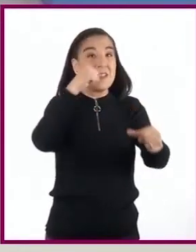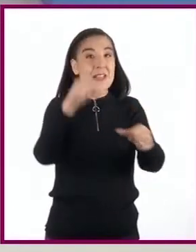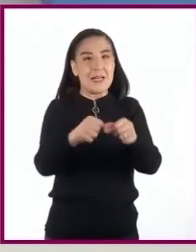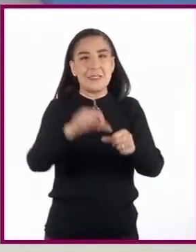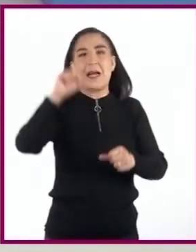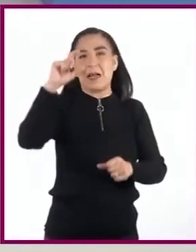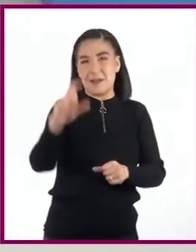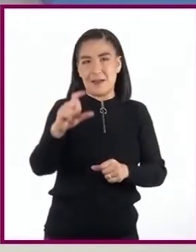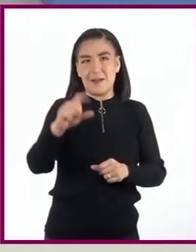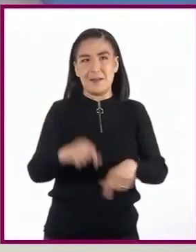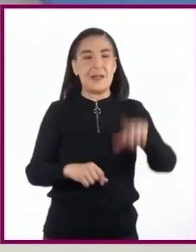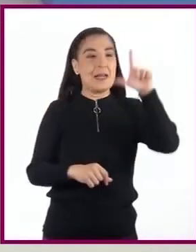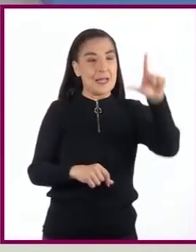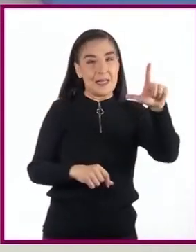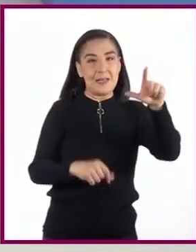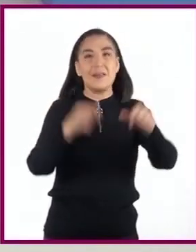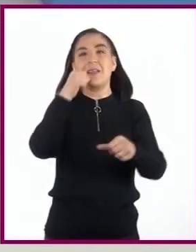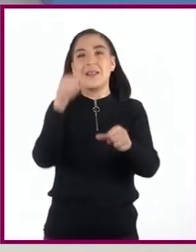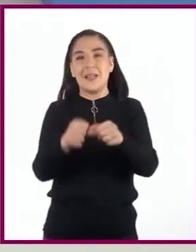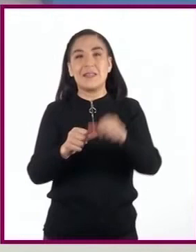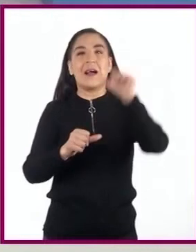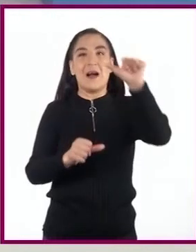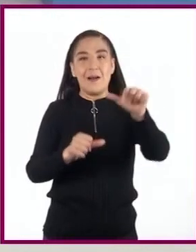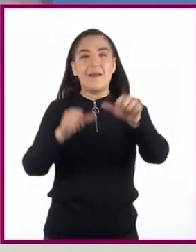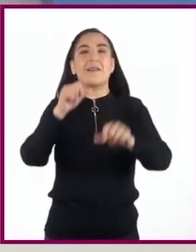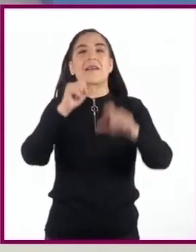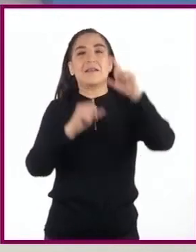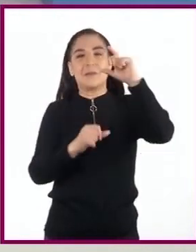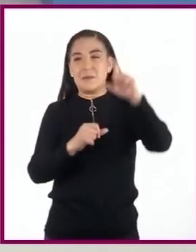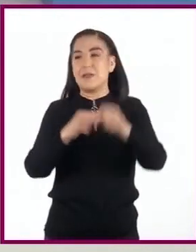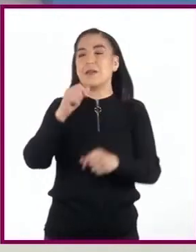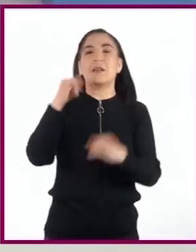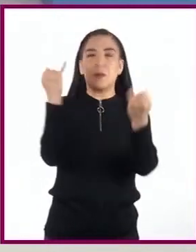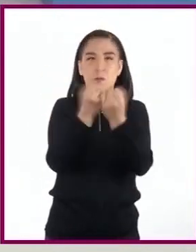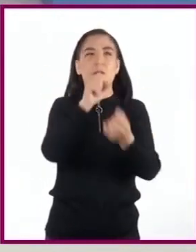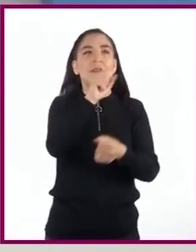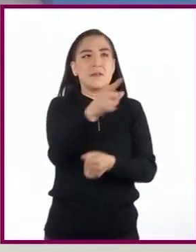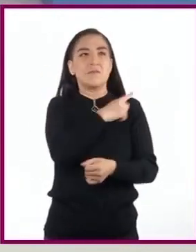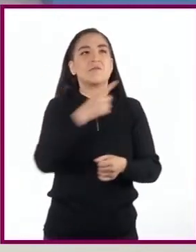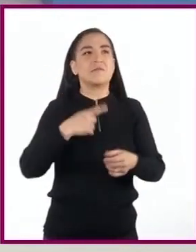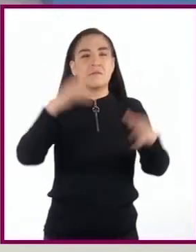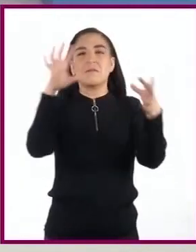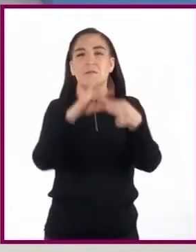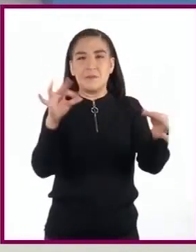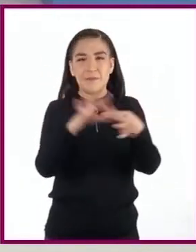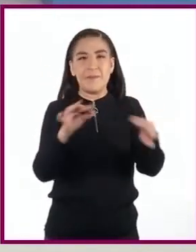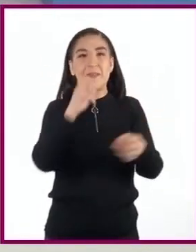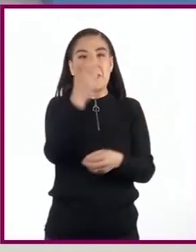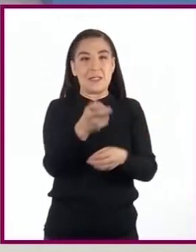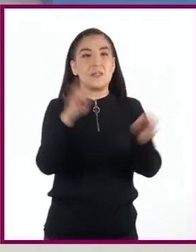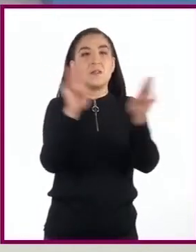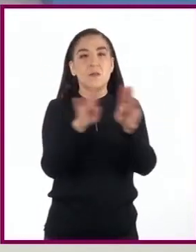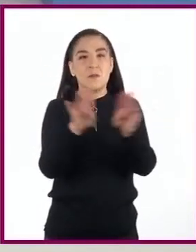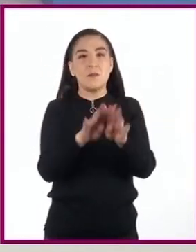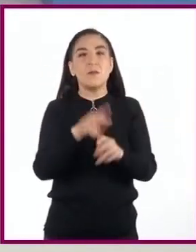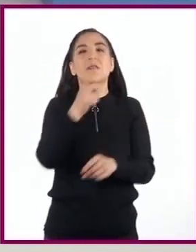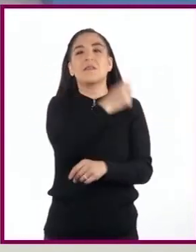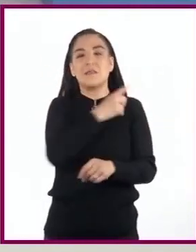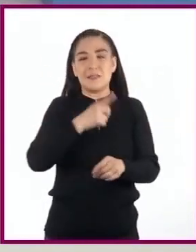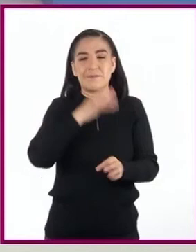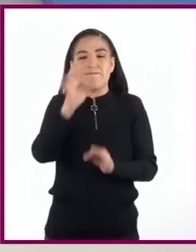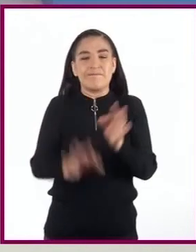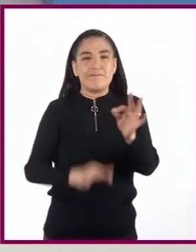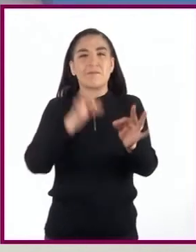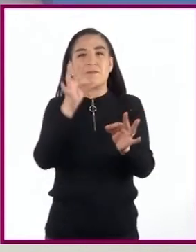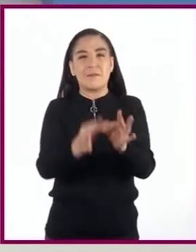mayúsculas LAL. Es importante mencionar que este criterio debe